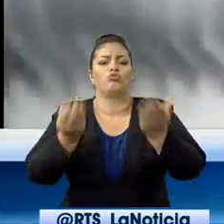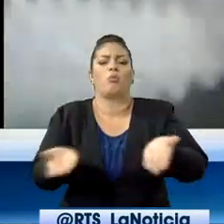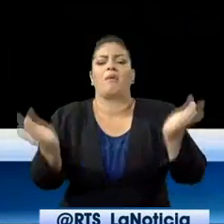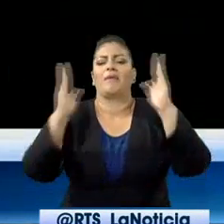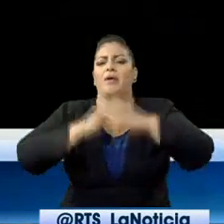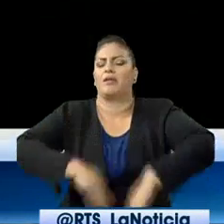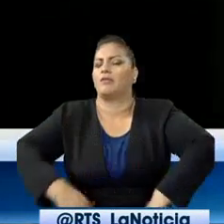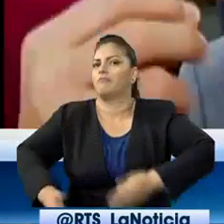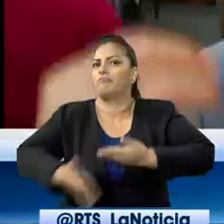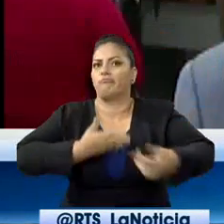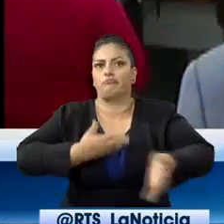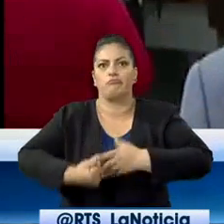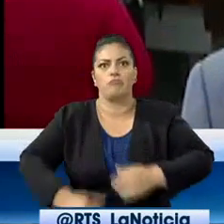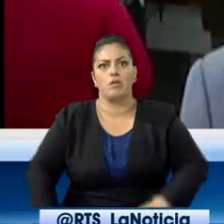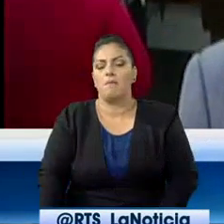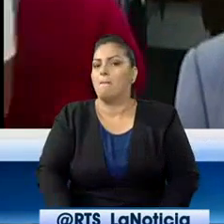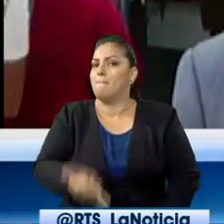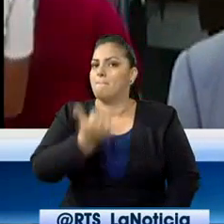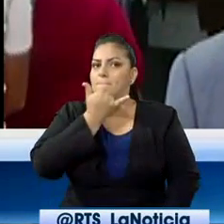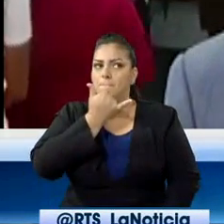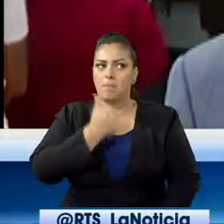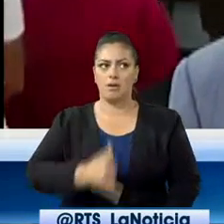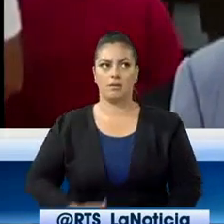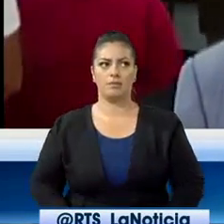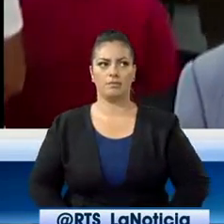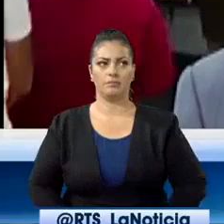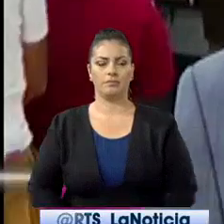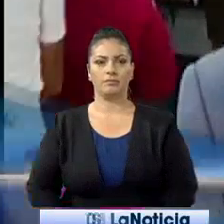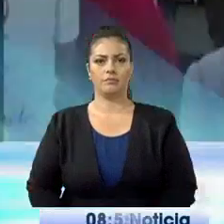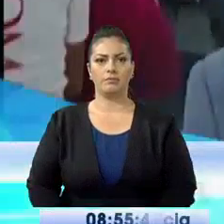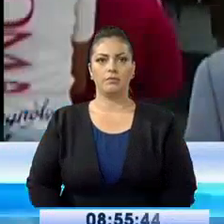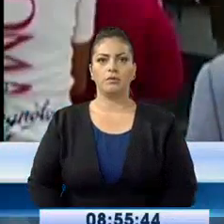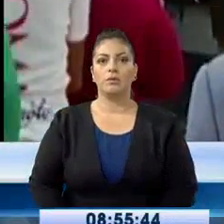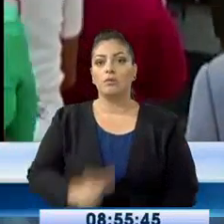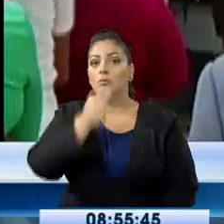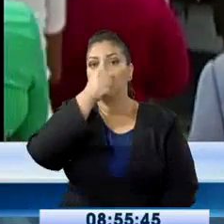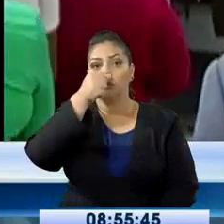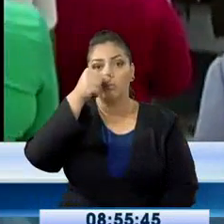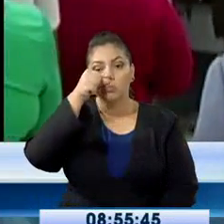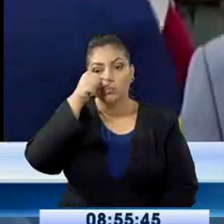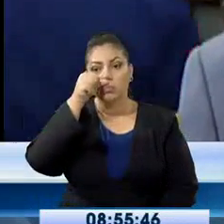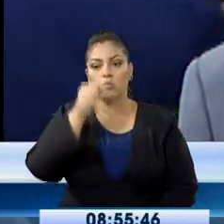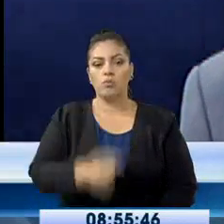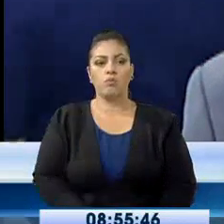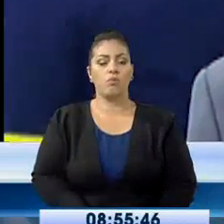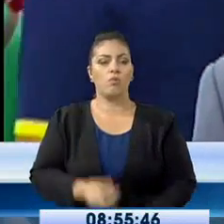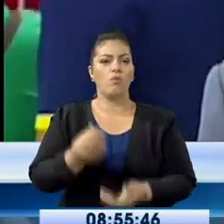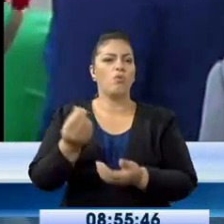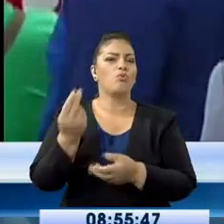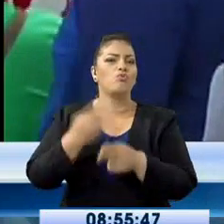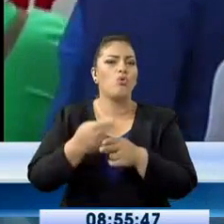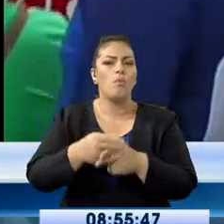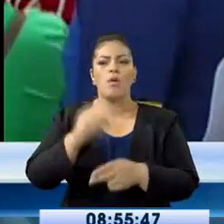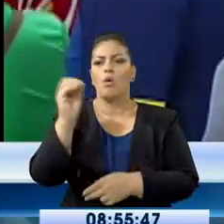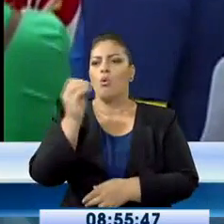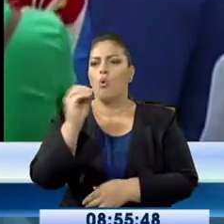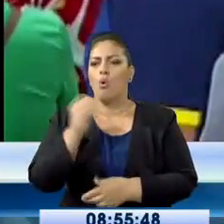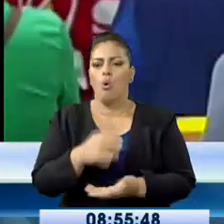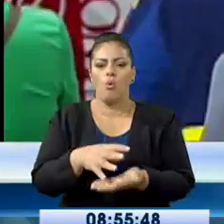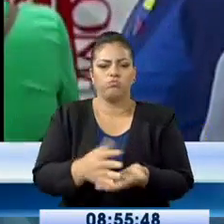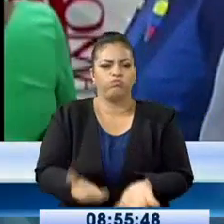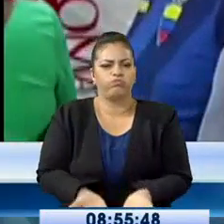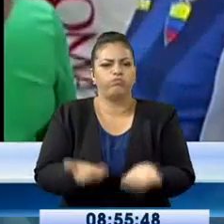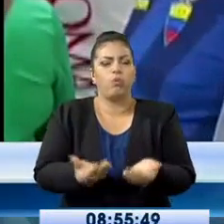que es en función a la clase de droga y a la cantidad de droga que se encuentra. Es un delito de tráfico, es un